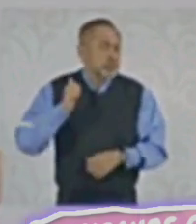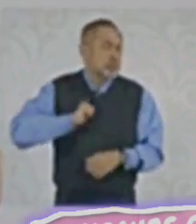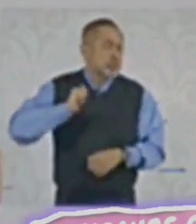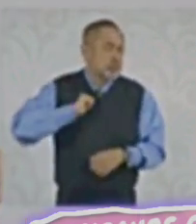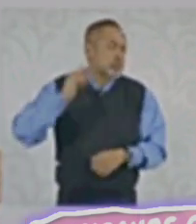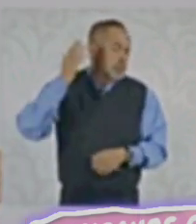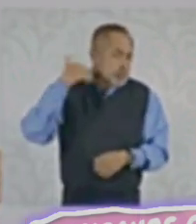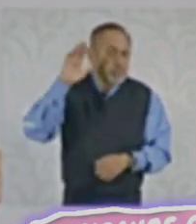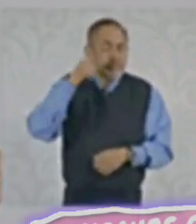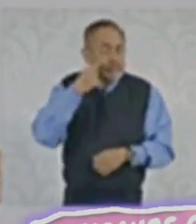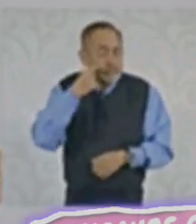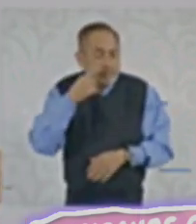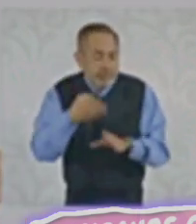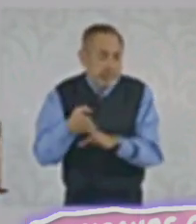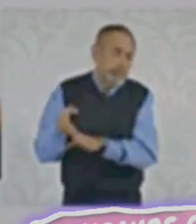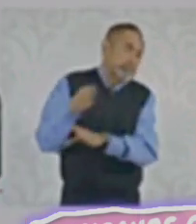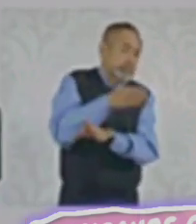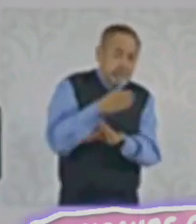en el pasado?